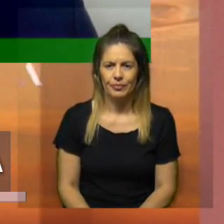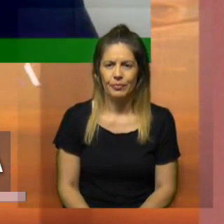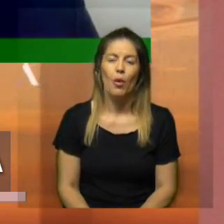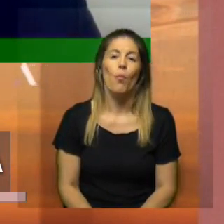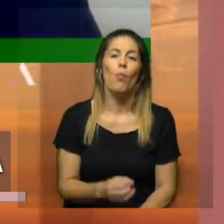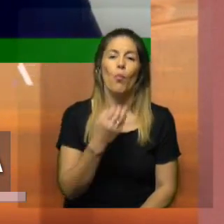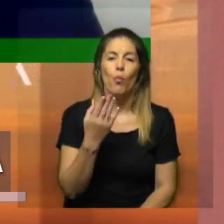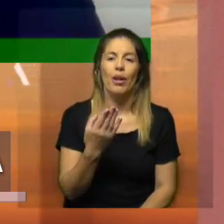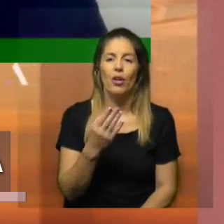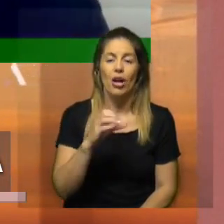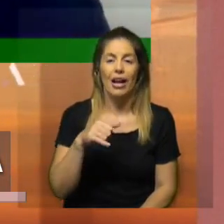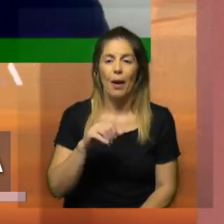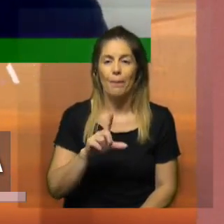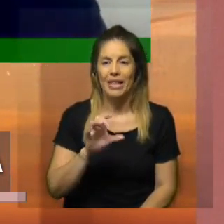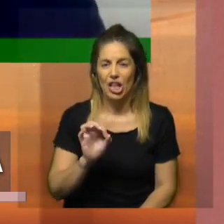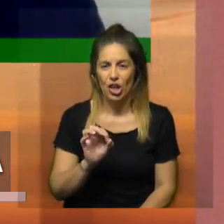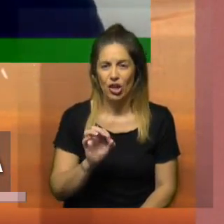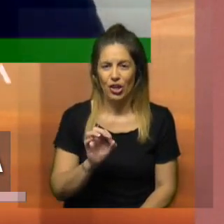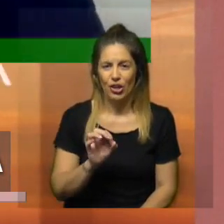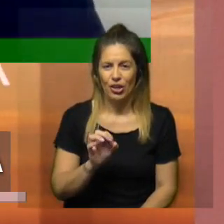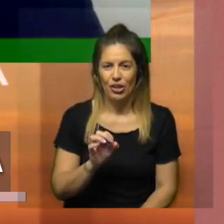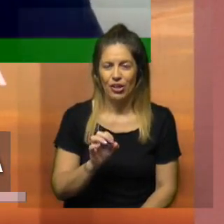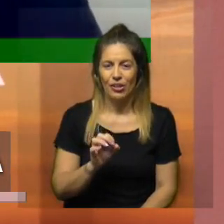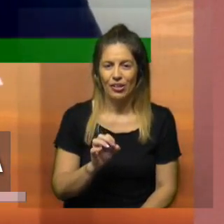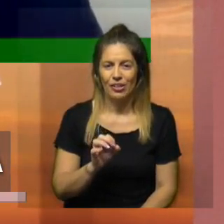Bueno, Camilo, si me permite, ahí lo digo.